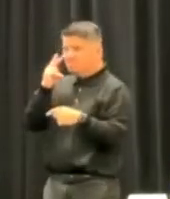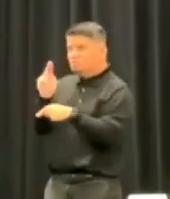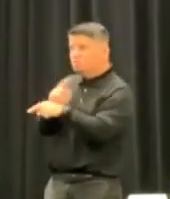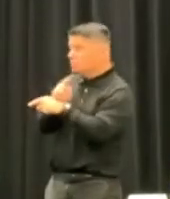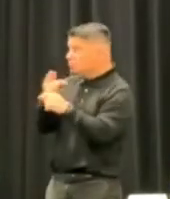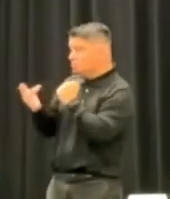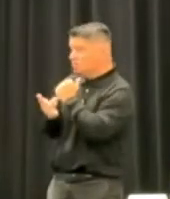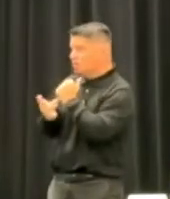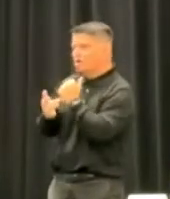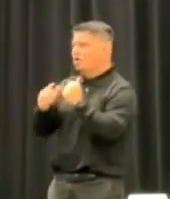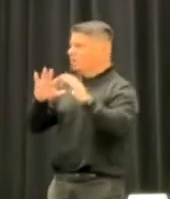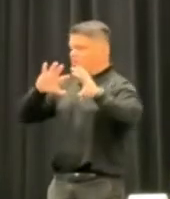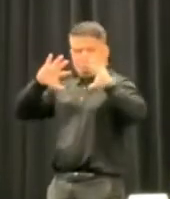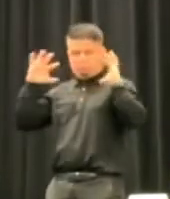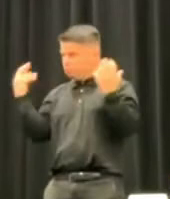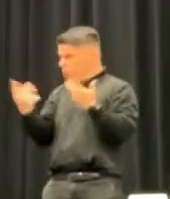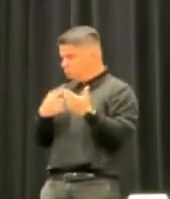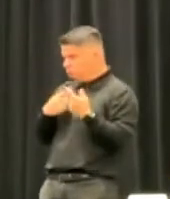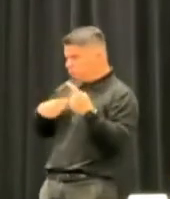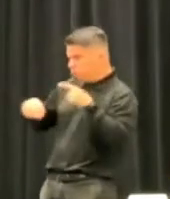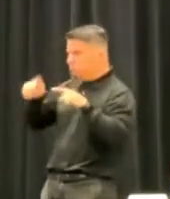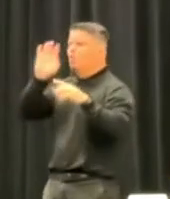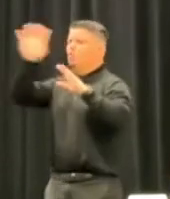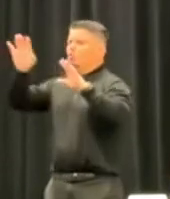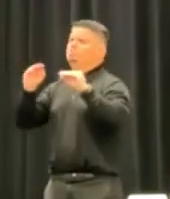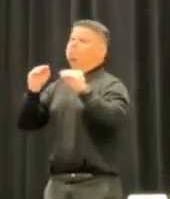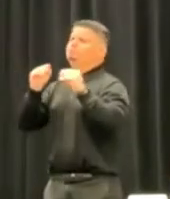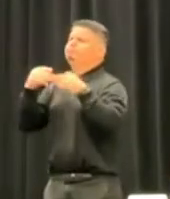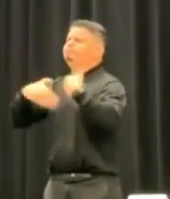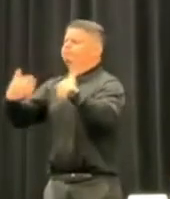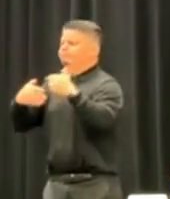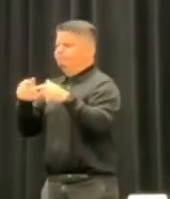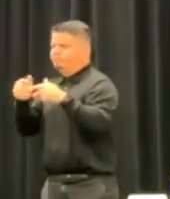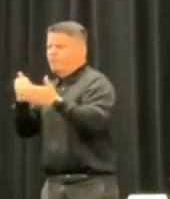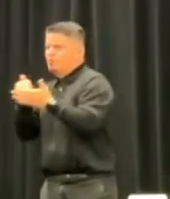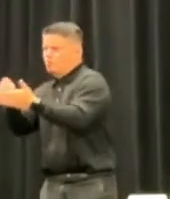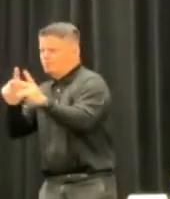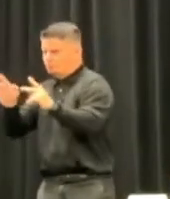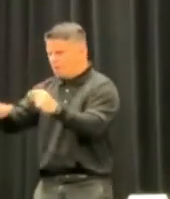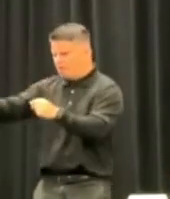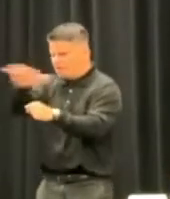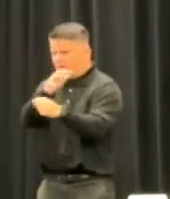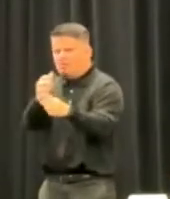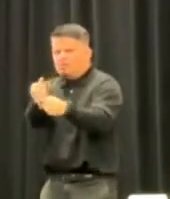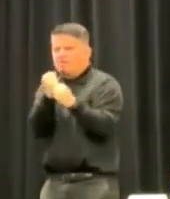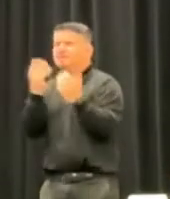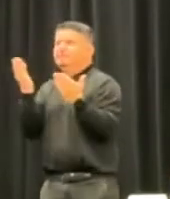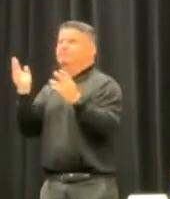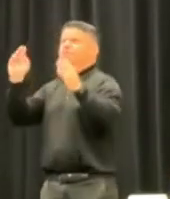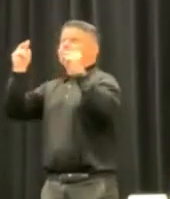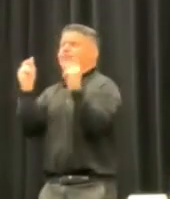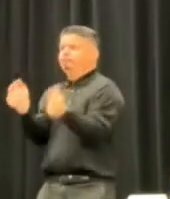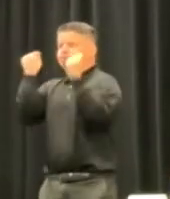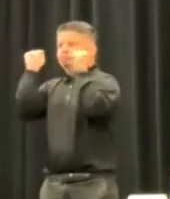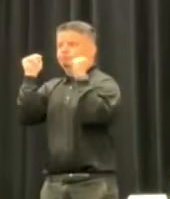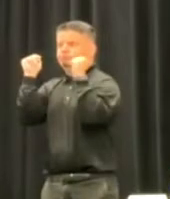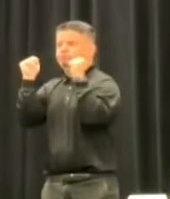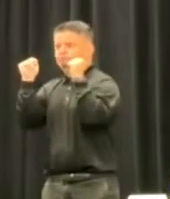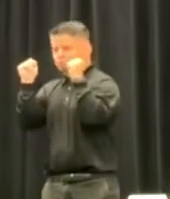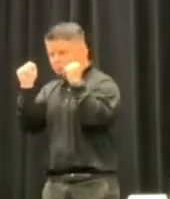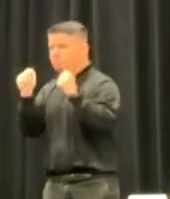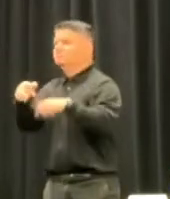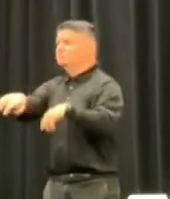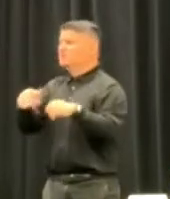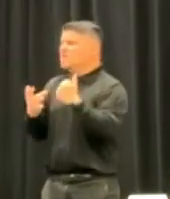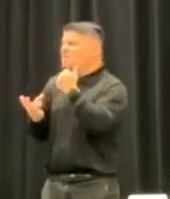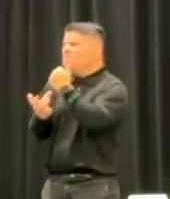ayuda al ciudadano a accesar el servicio así es que la digitalización es clave para la reducción